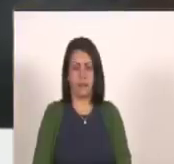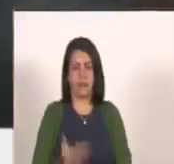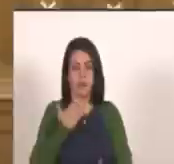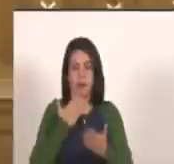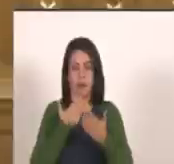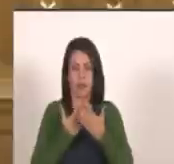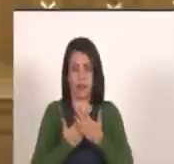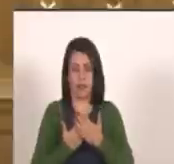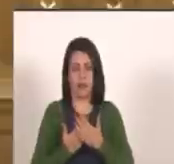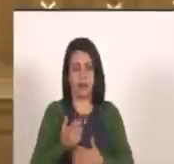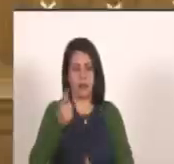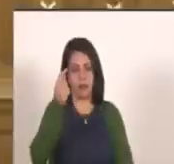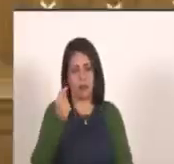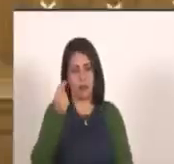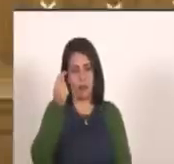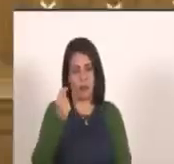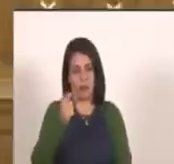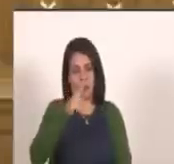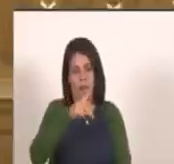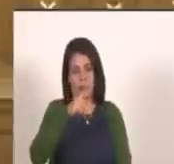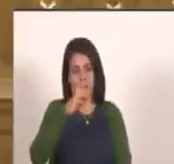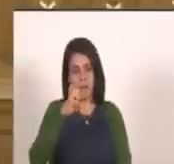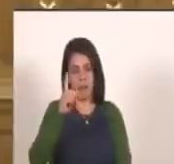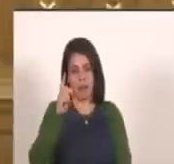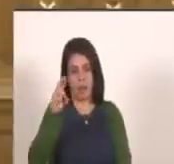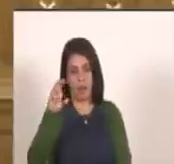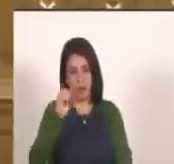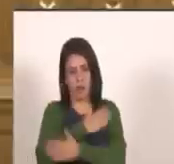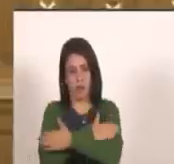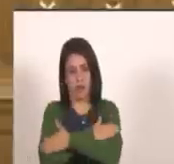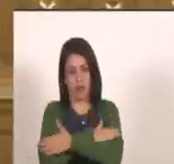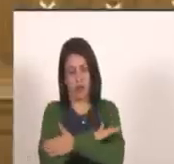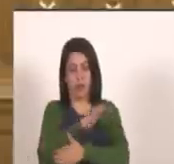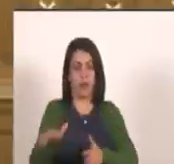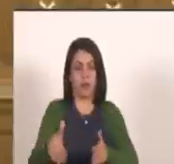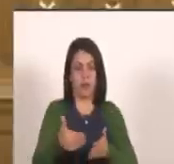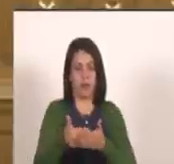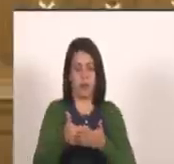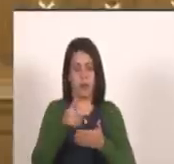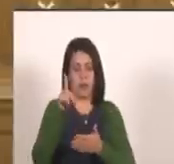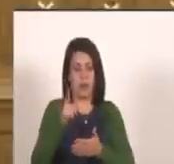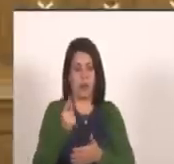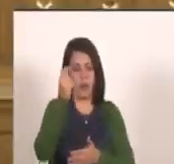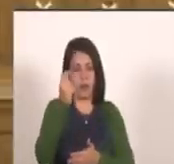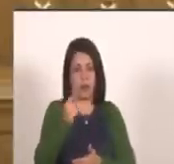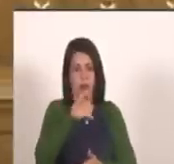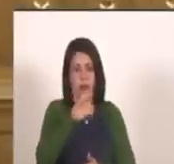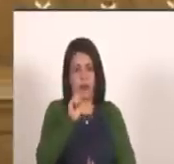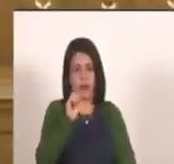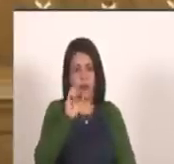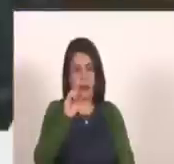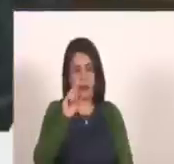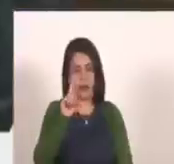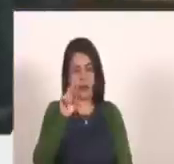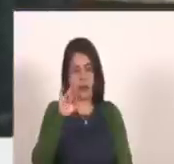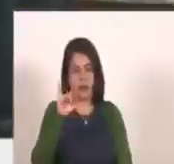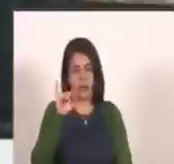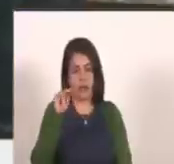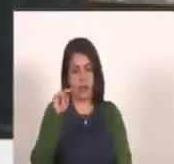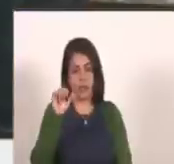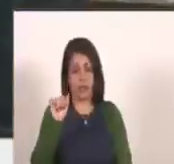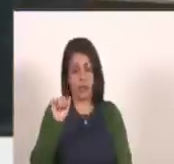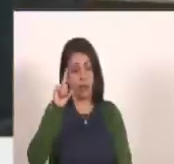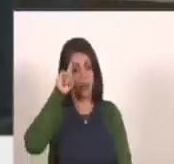Muchísimas gracias, querido diputado, nuestra felicitación y la felicitación también a la diputada Carolina Sestari por